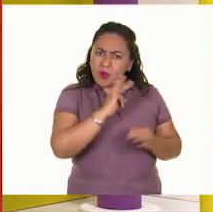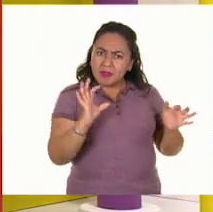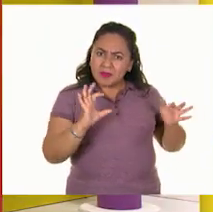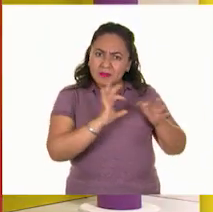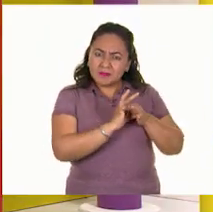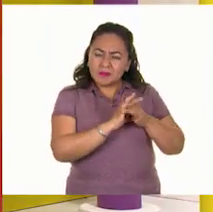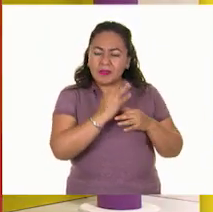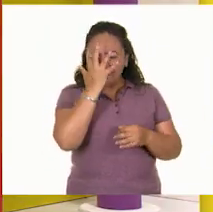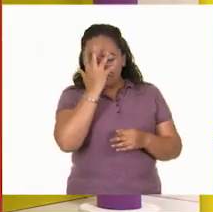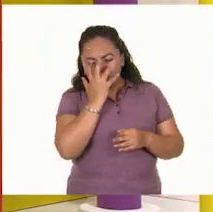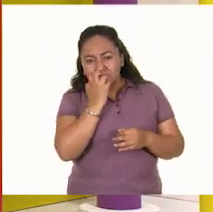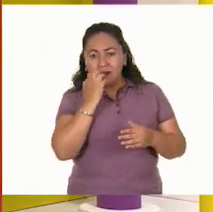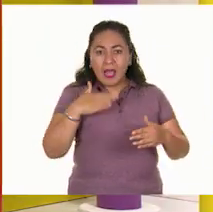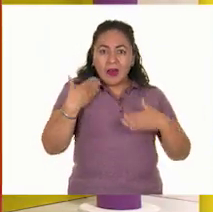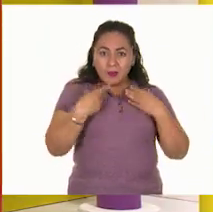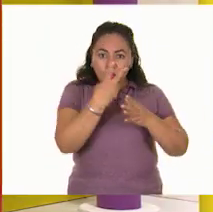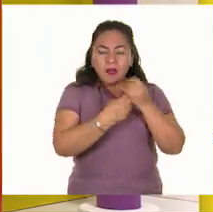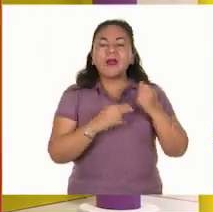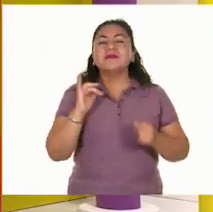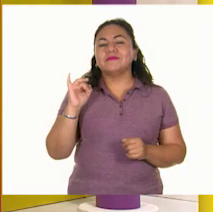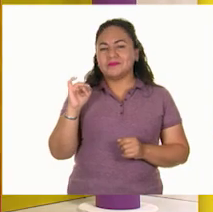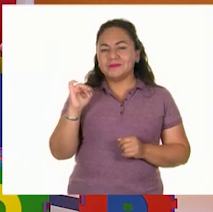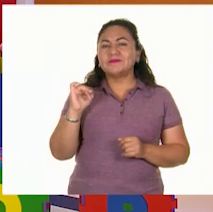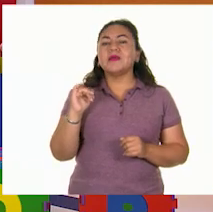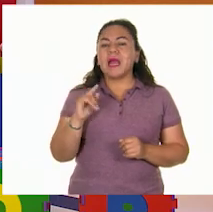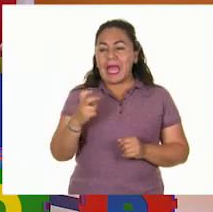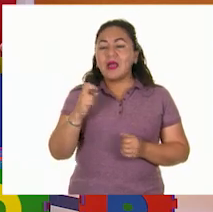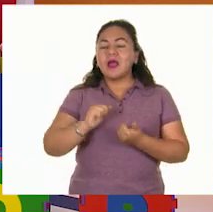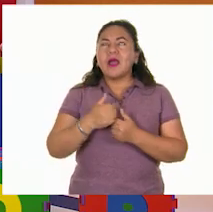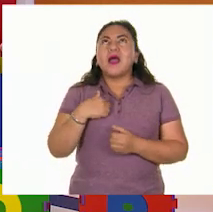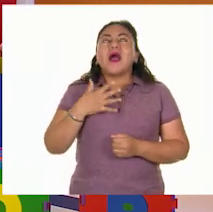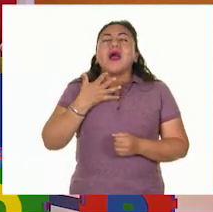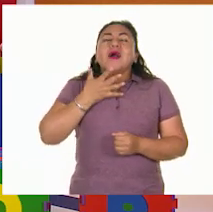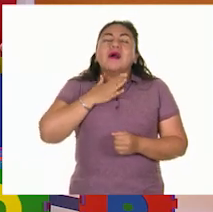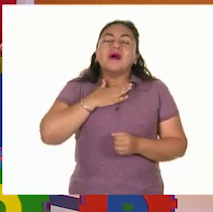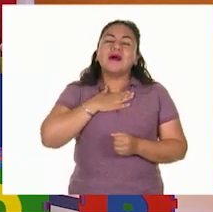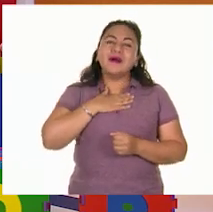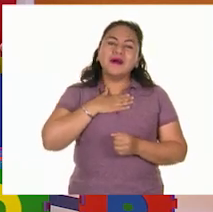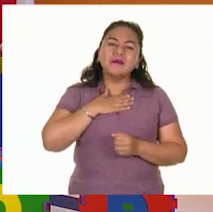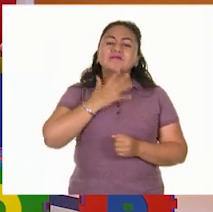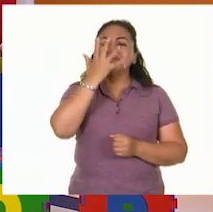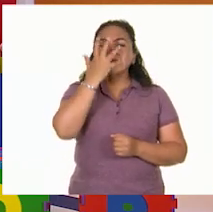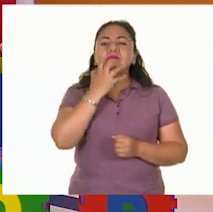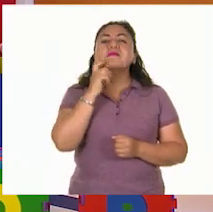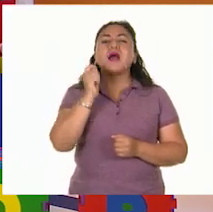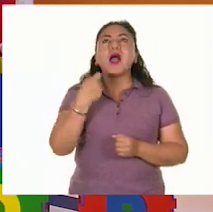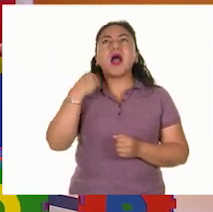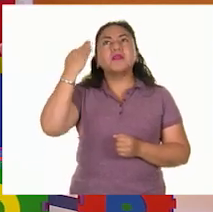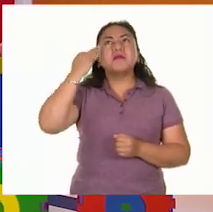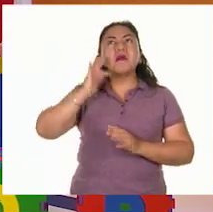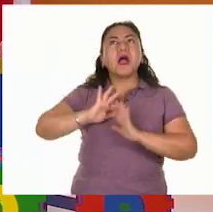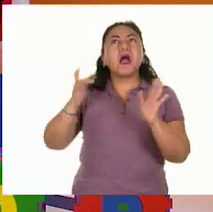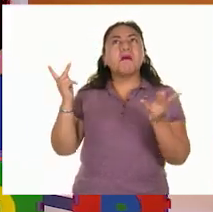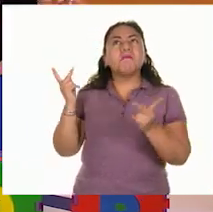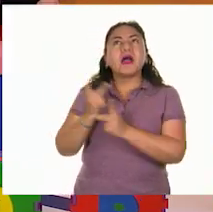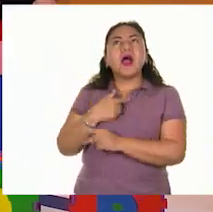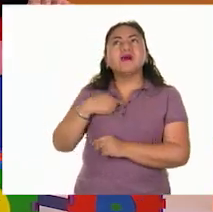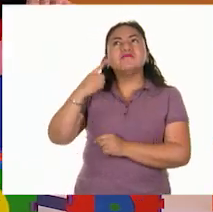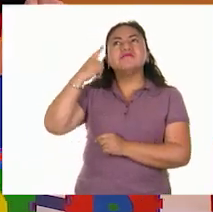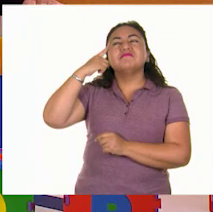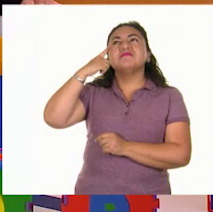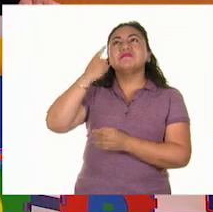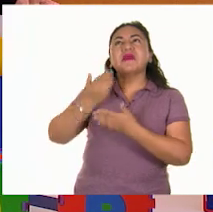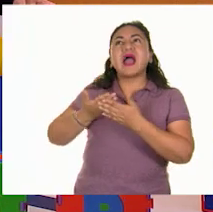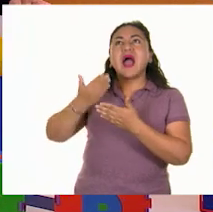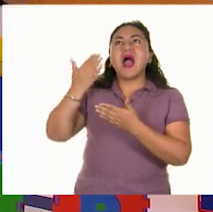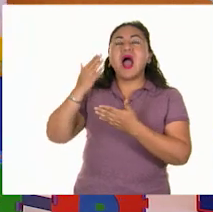emociones, tristeza y alegría. Es igual a nostalgia. Tristeza porque es un tiempo que ya pasó y que quisiéramos